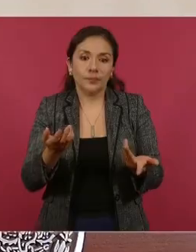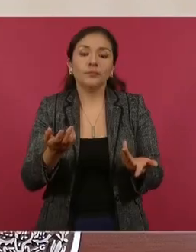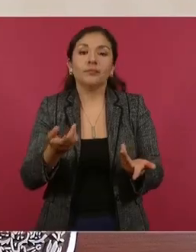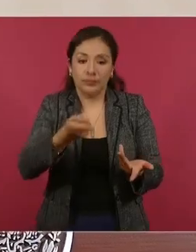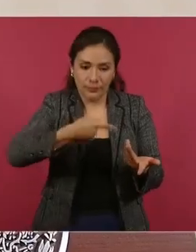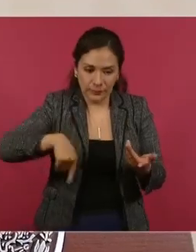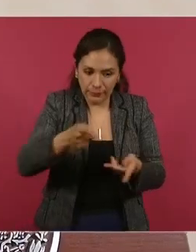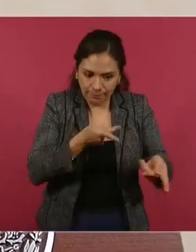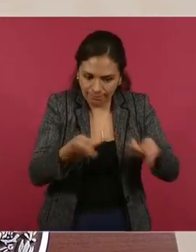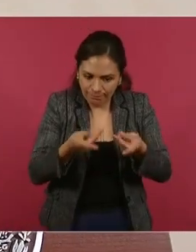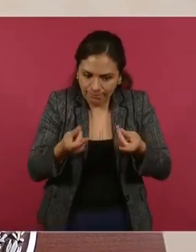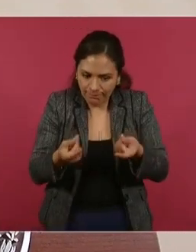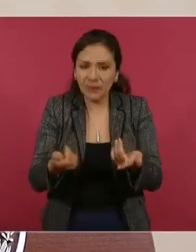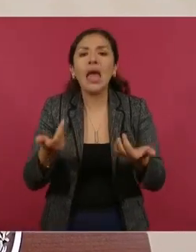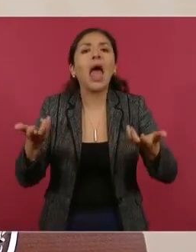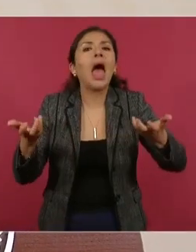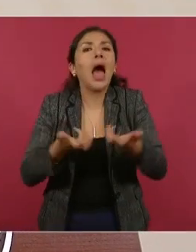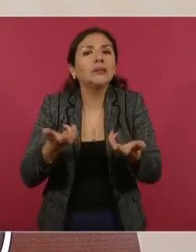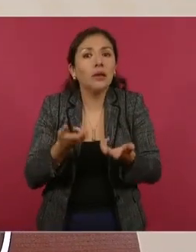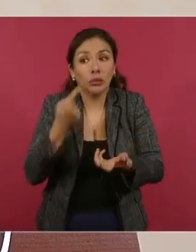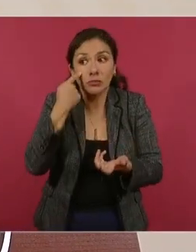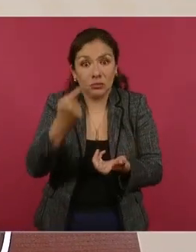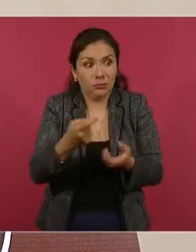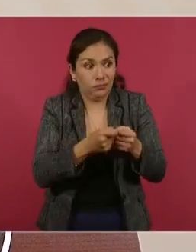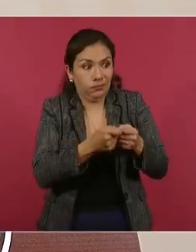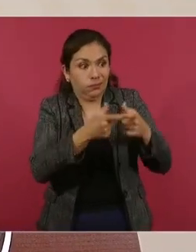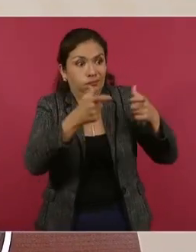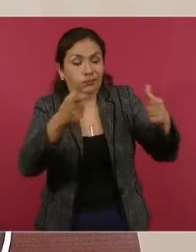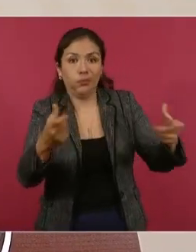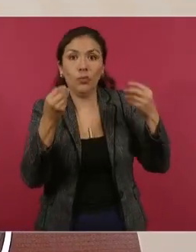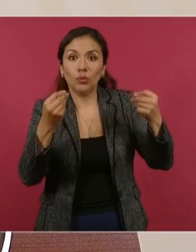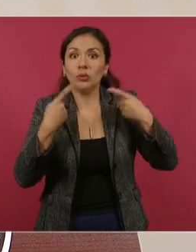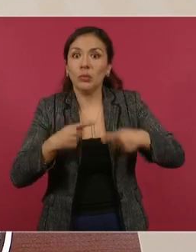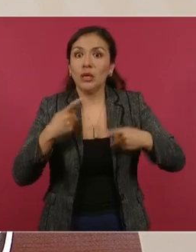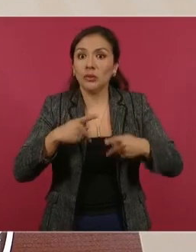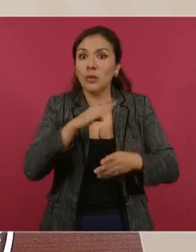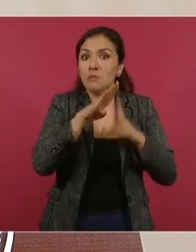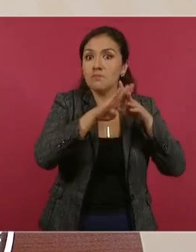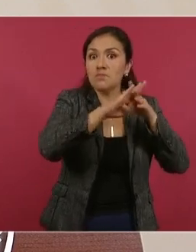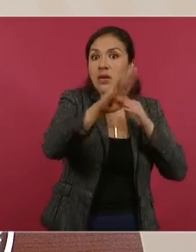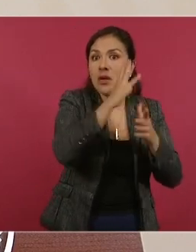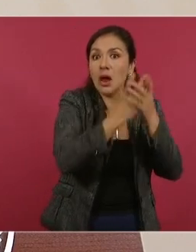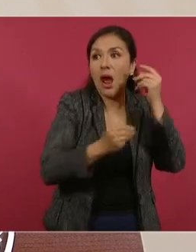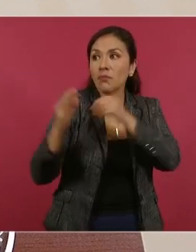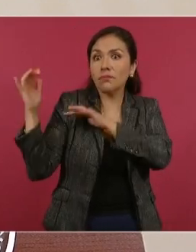¿qué hacemos ante el crecimiento del flujo migratorio?